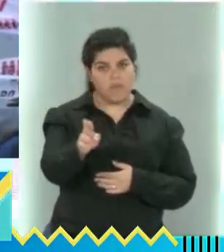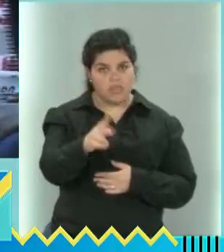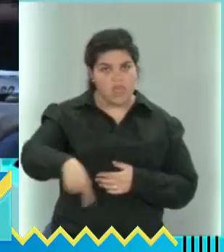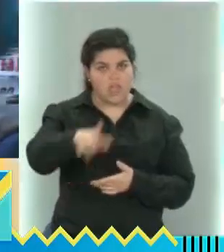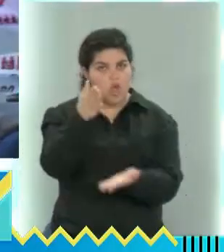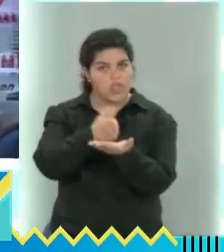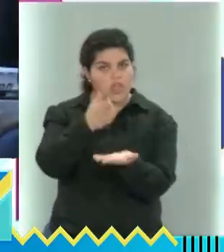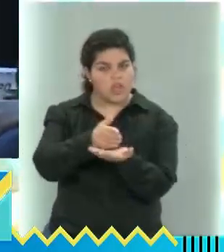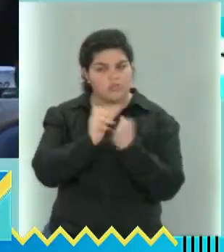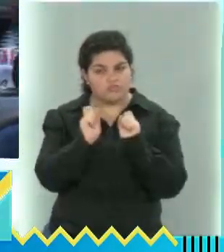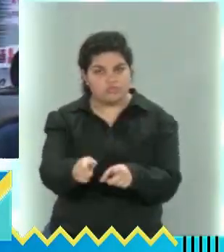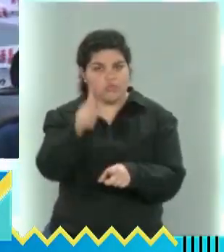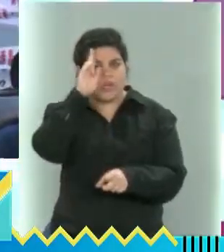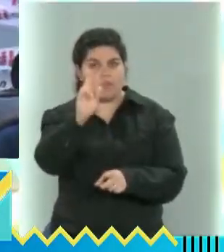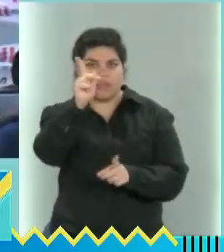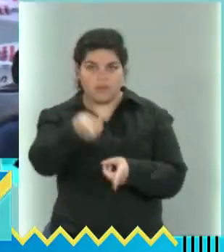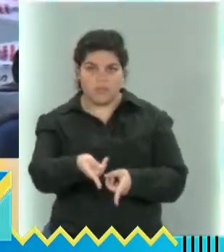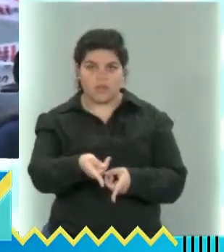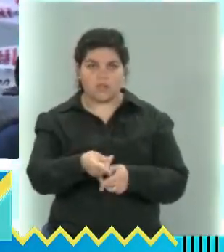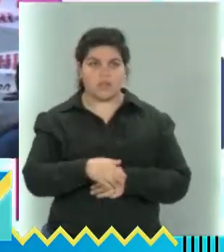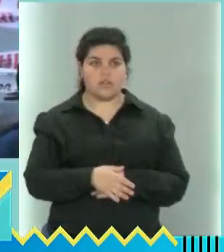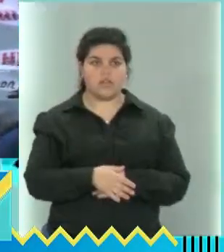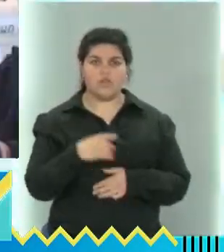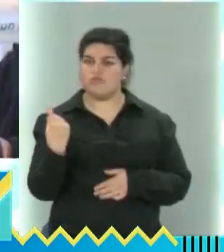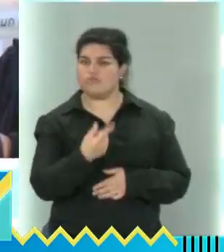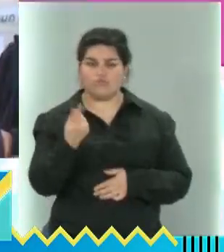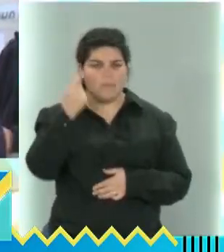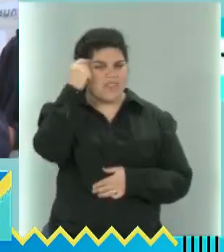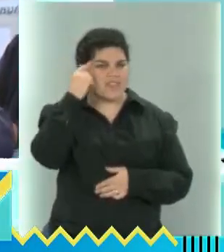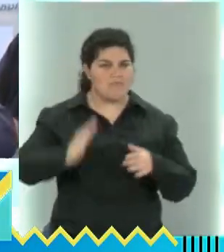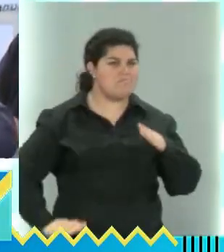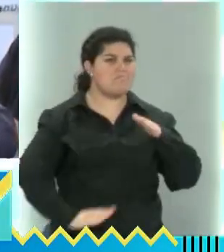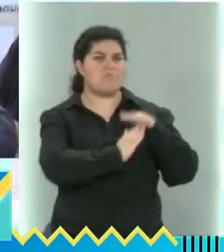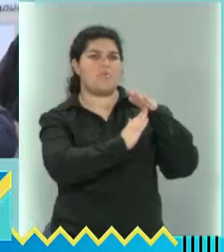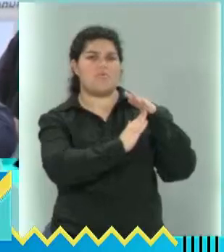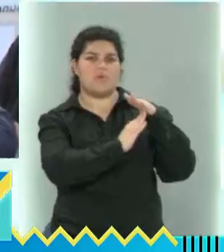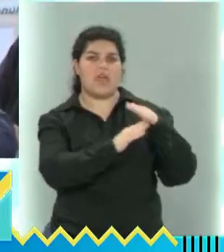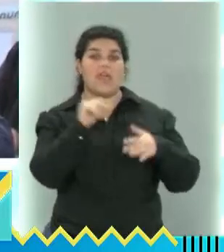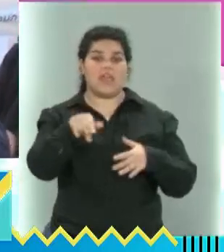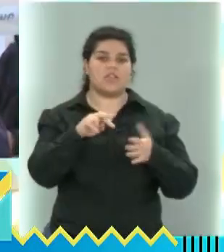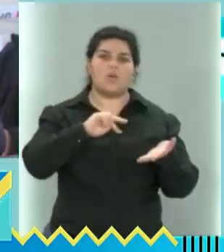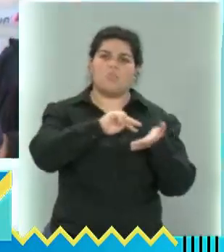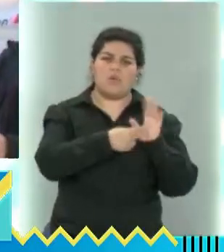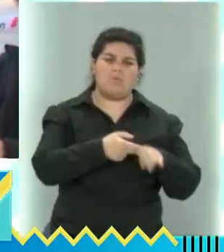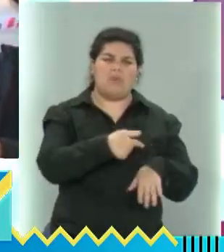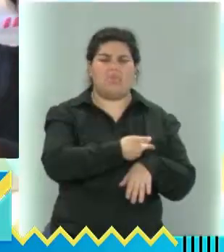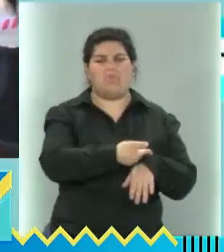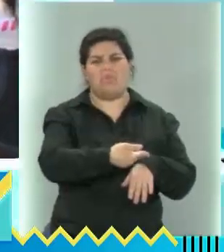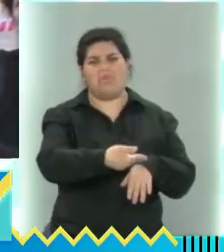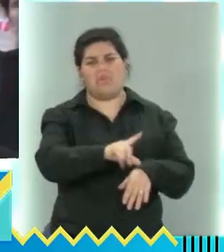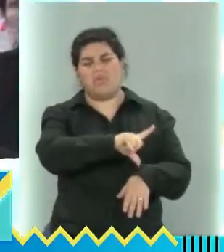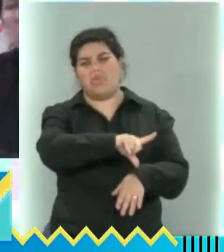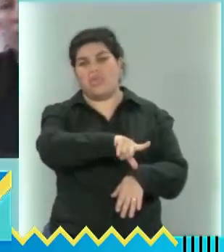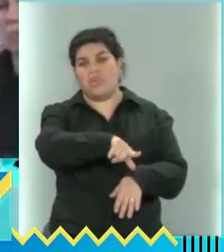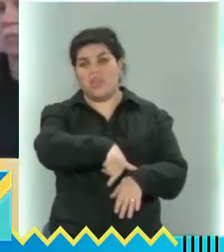su educación sea básicamente respetado. Creemos que eso es hoy, creo que en este conflicto que ya es larguísimo, nuestros hijos